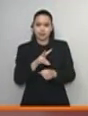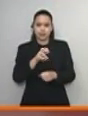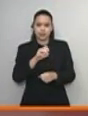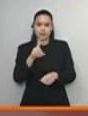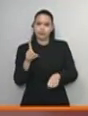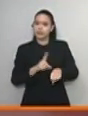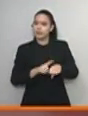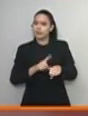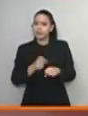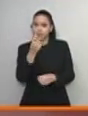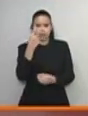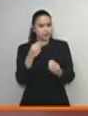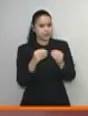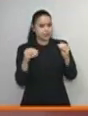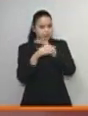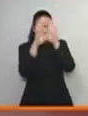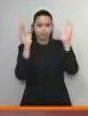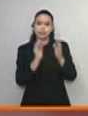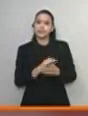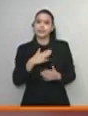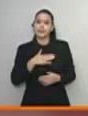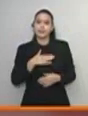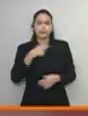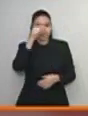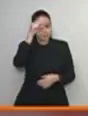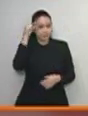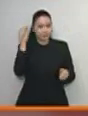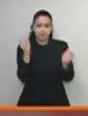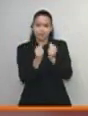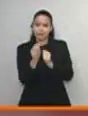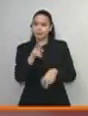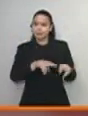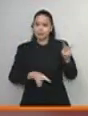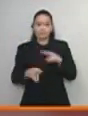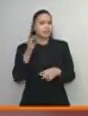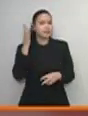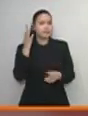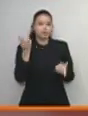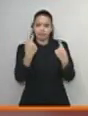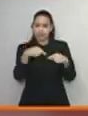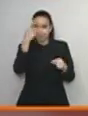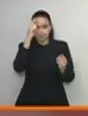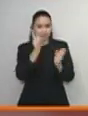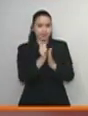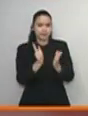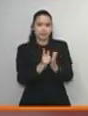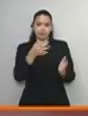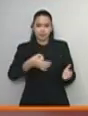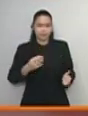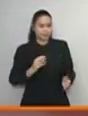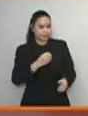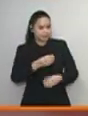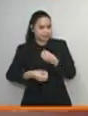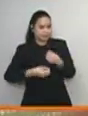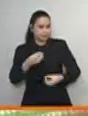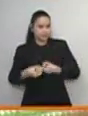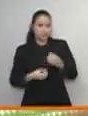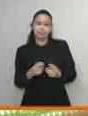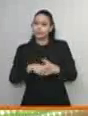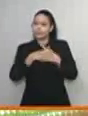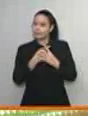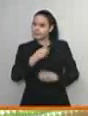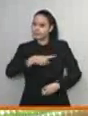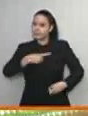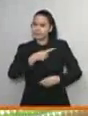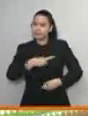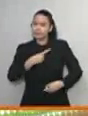11 en punto de la mañana. Mi nombre es Suheilin Clemente y estoy en compañía de nuestra auditora que le da transparencia a cada uno de nuestros procesos. La diversión la